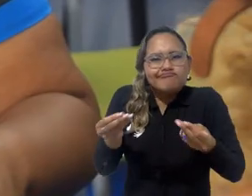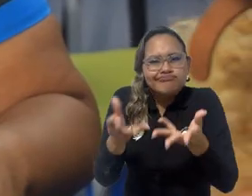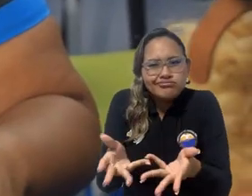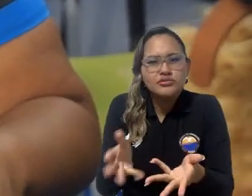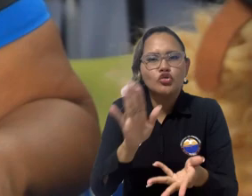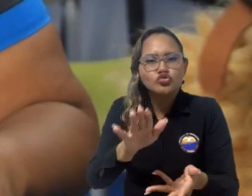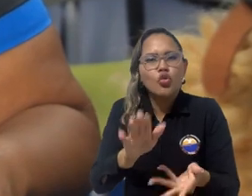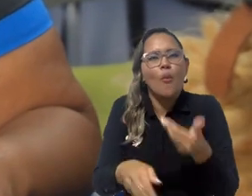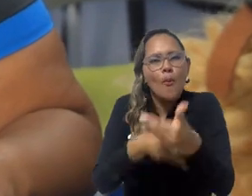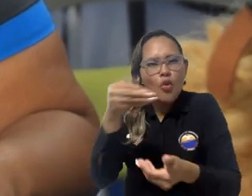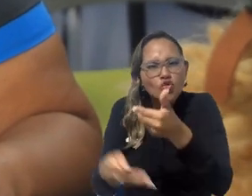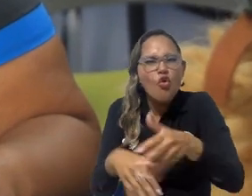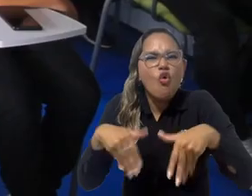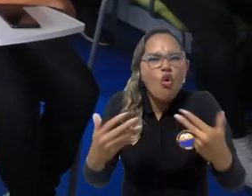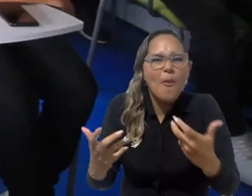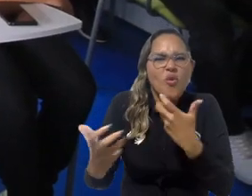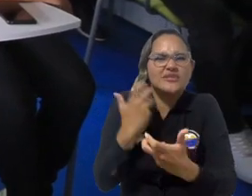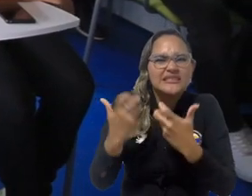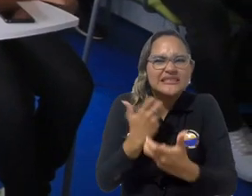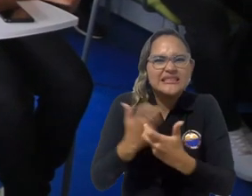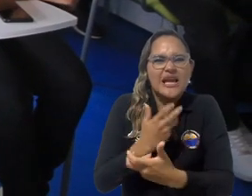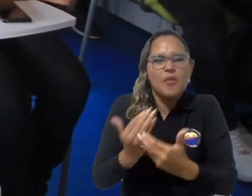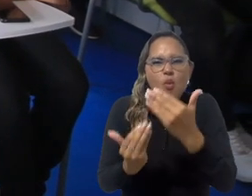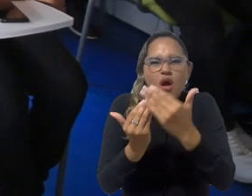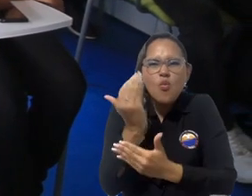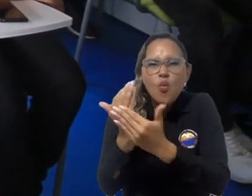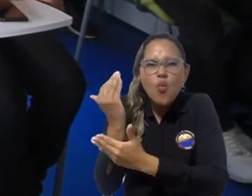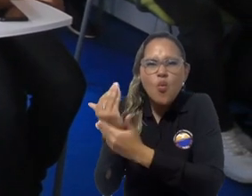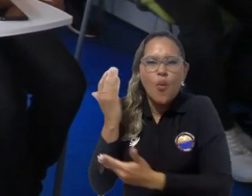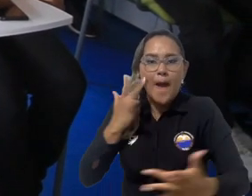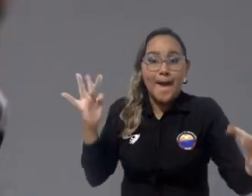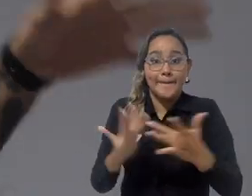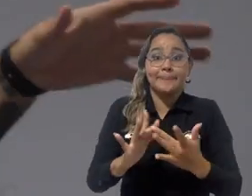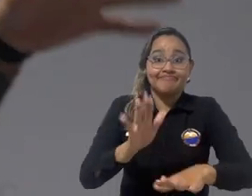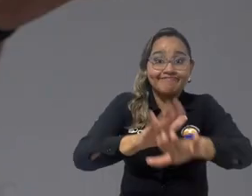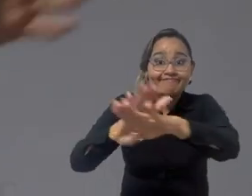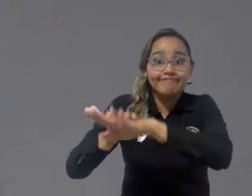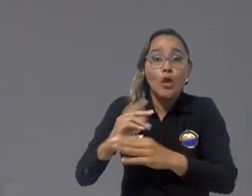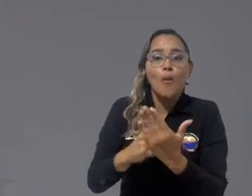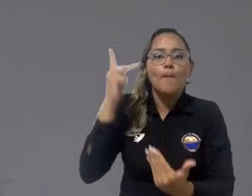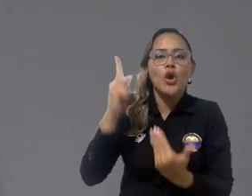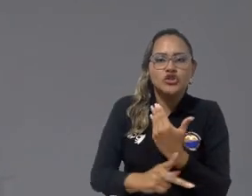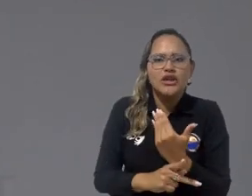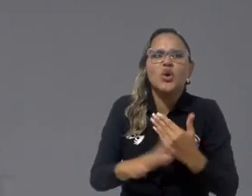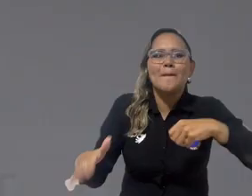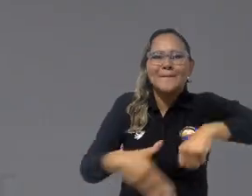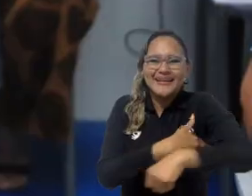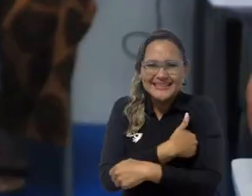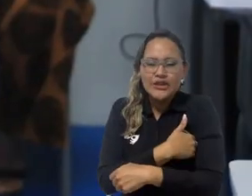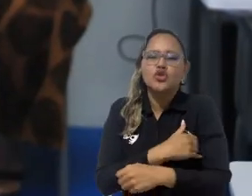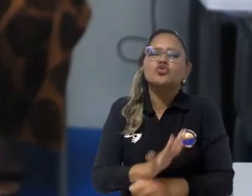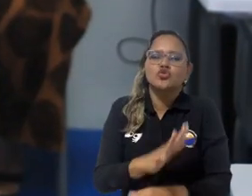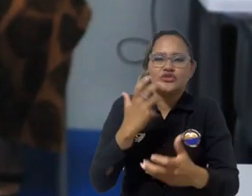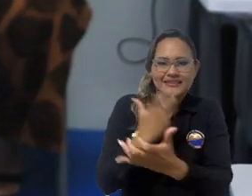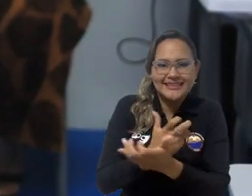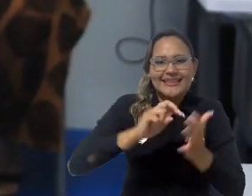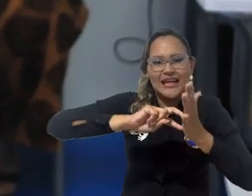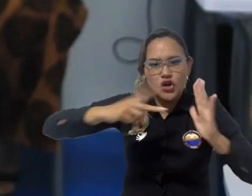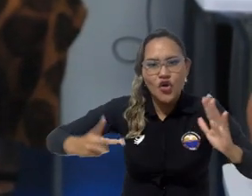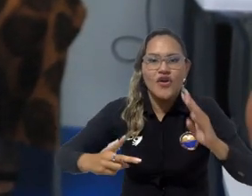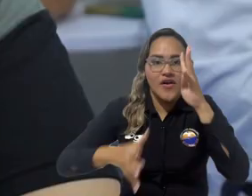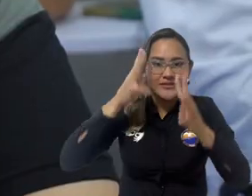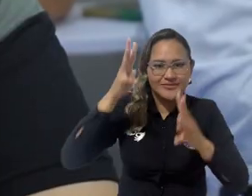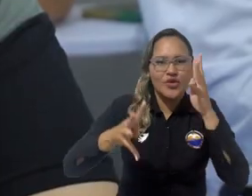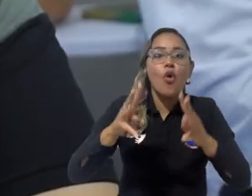sus procesos de sistema de innovación. Es importante destacar que el proyecto es apoyado por el Ministerio de Ciencia, Tecnología e Innovación